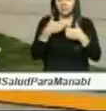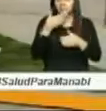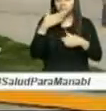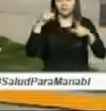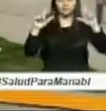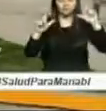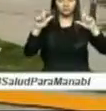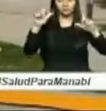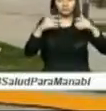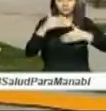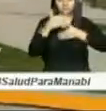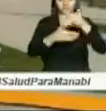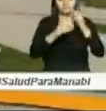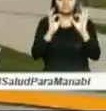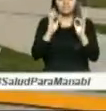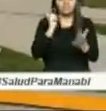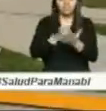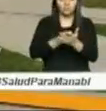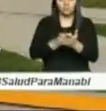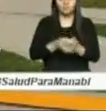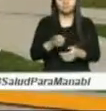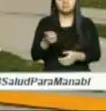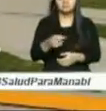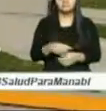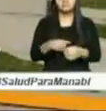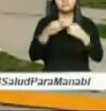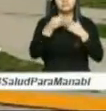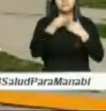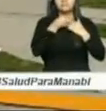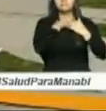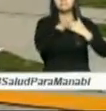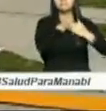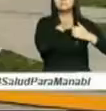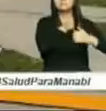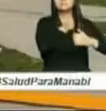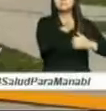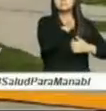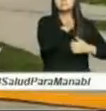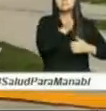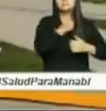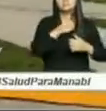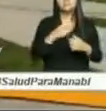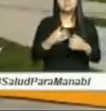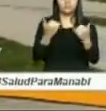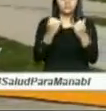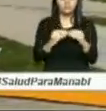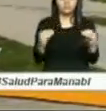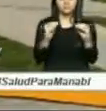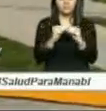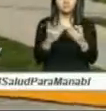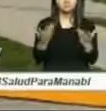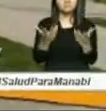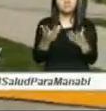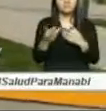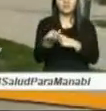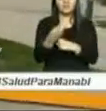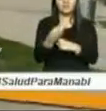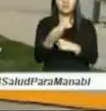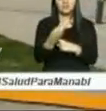hay equipo más avanzado que el que tenemos aquí en el Centro de Salud Tipo C de Tosagua. ¿Cuándo iba a ocurrir aquello? Y eso lo mandan por